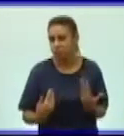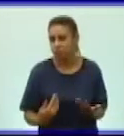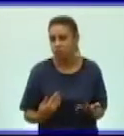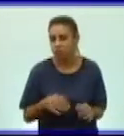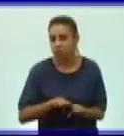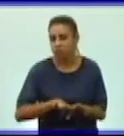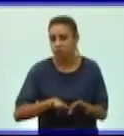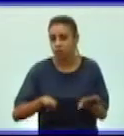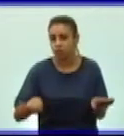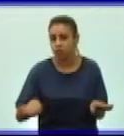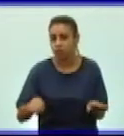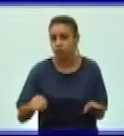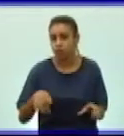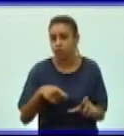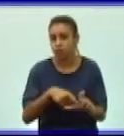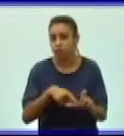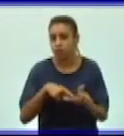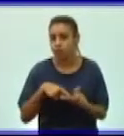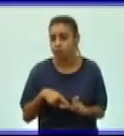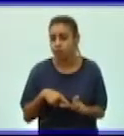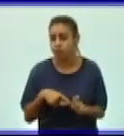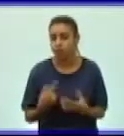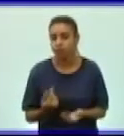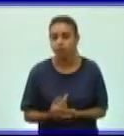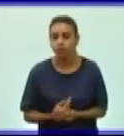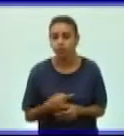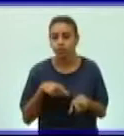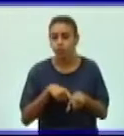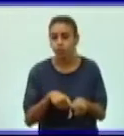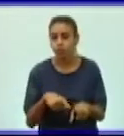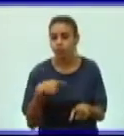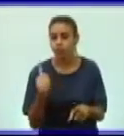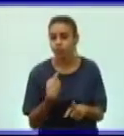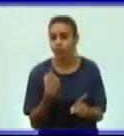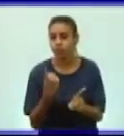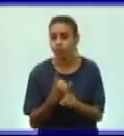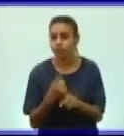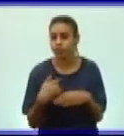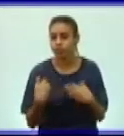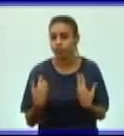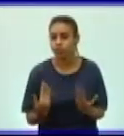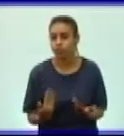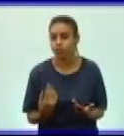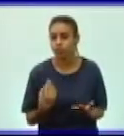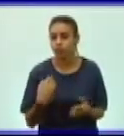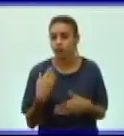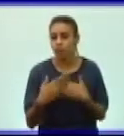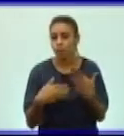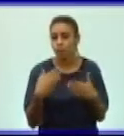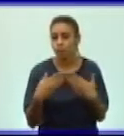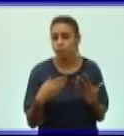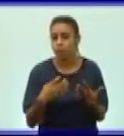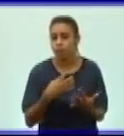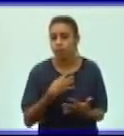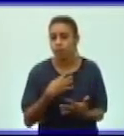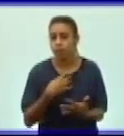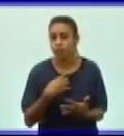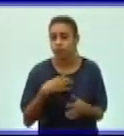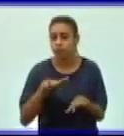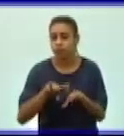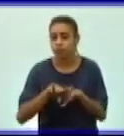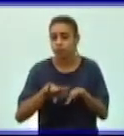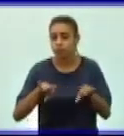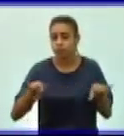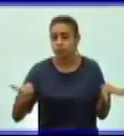Espero que hayan podido anotar este tema y que vamos juntos a descubrir cuáles fueron esos factores que conllevaron a que dejara de existir a